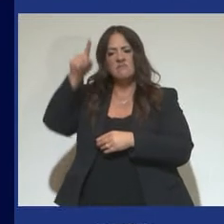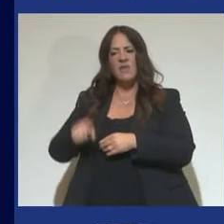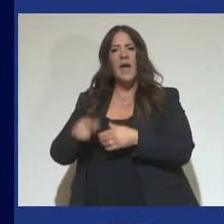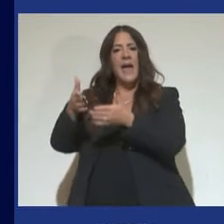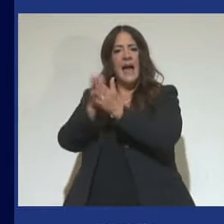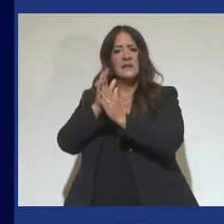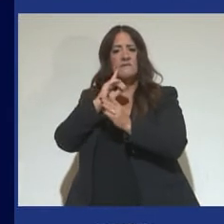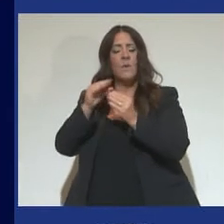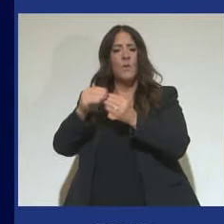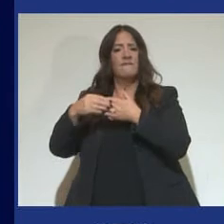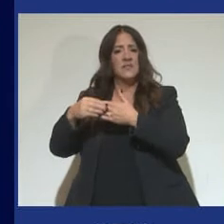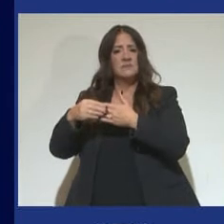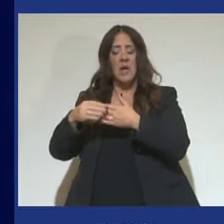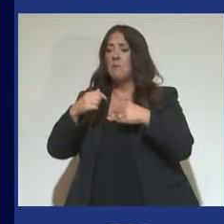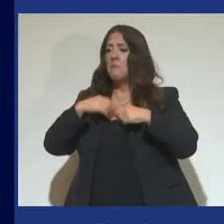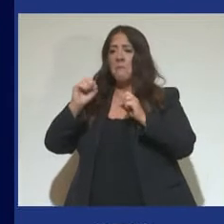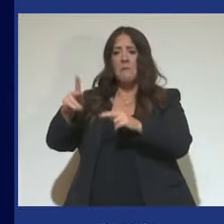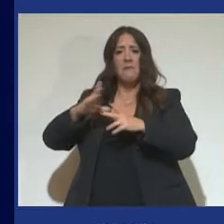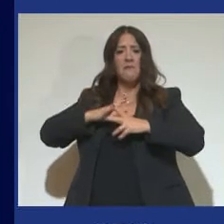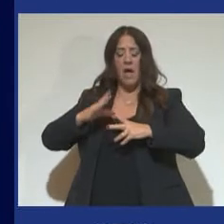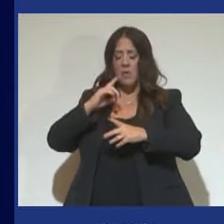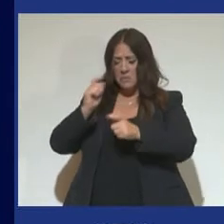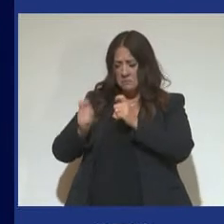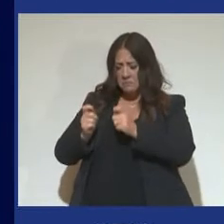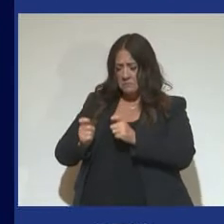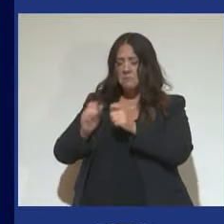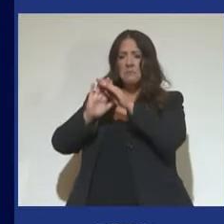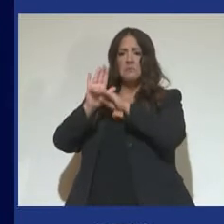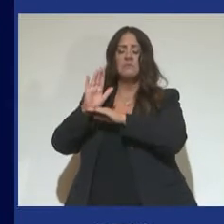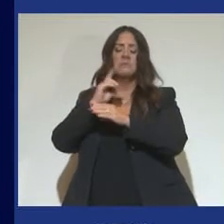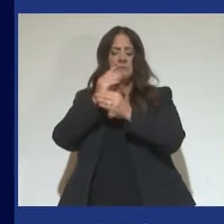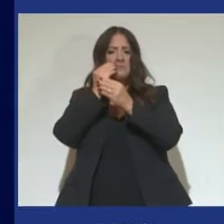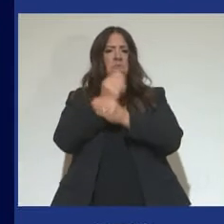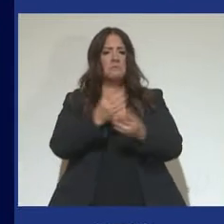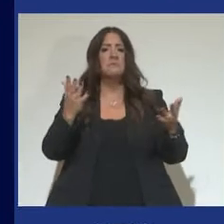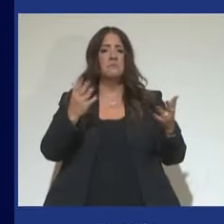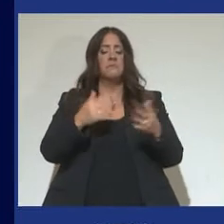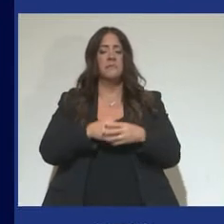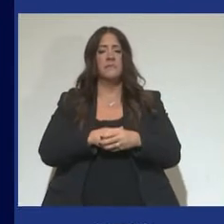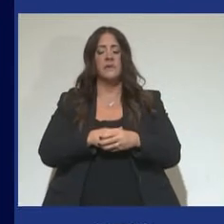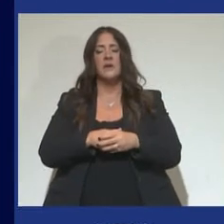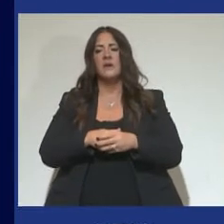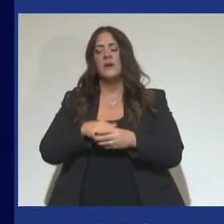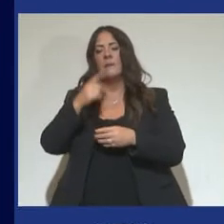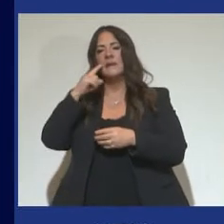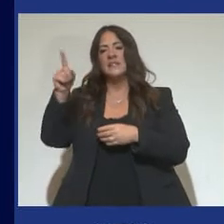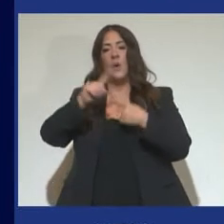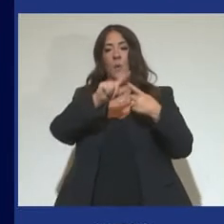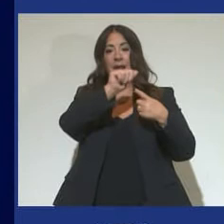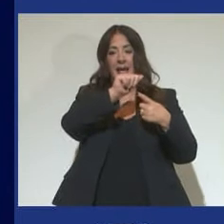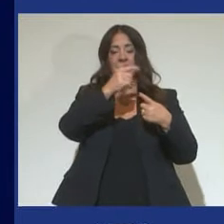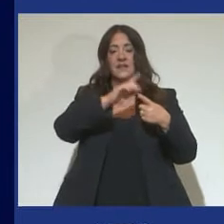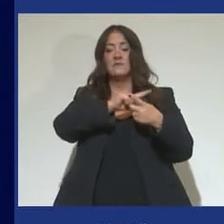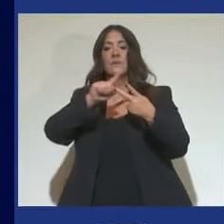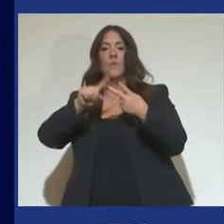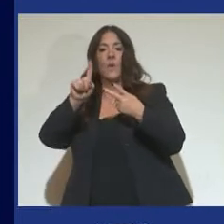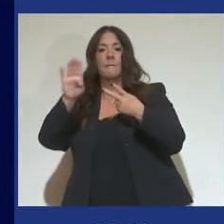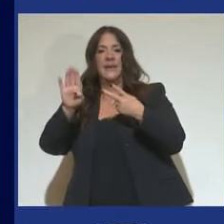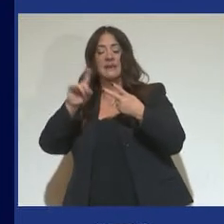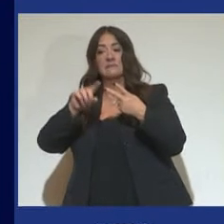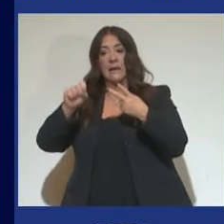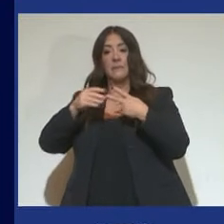flexibilidad y esta es la flexibilidad en la fase 1b y las fronteras que están